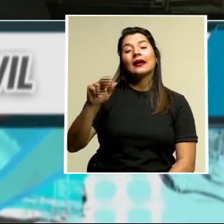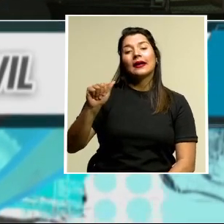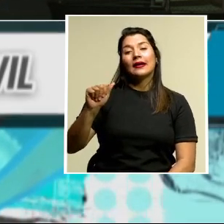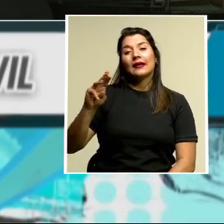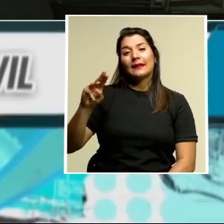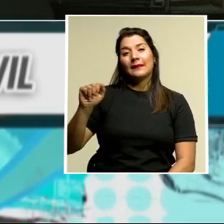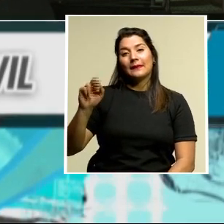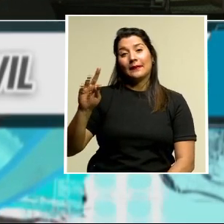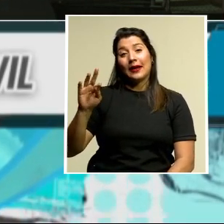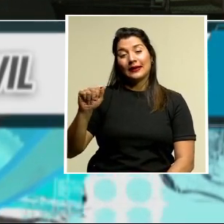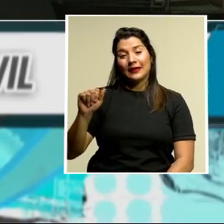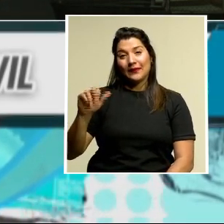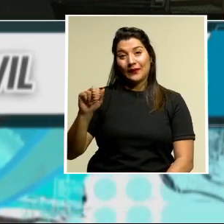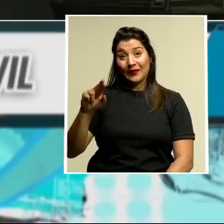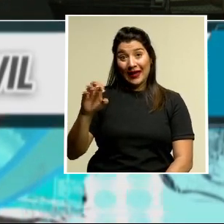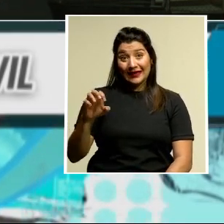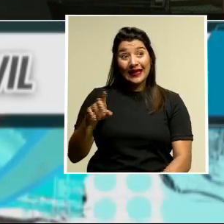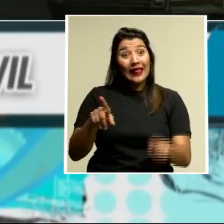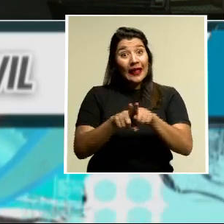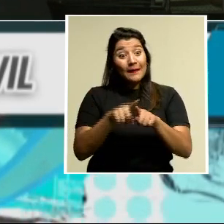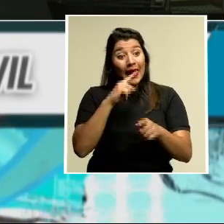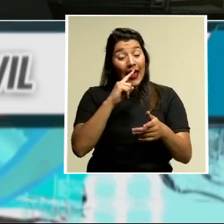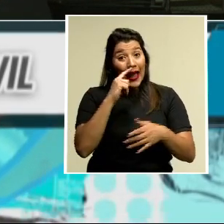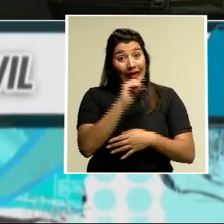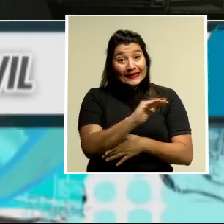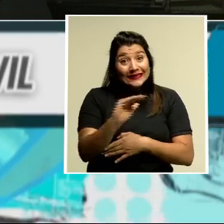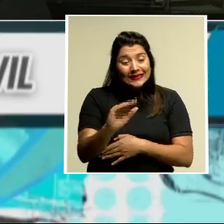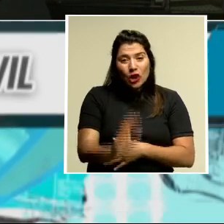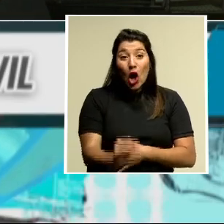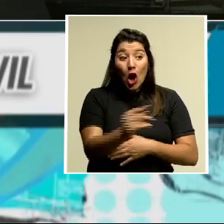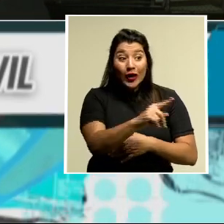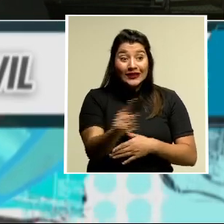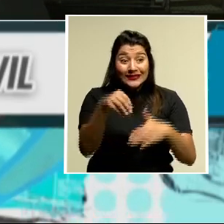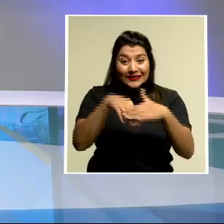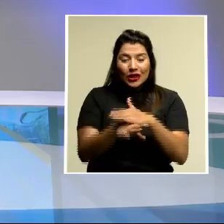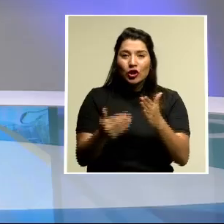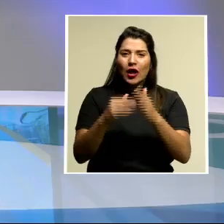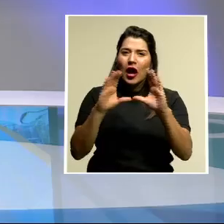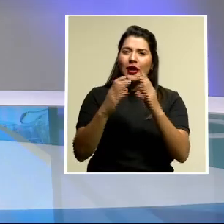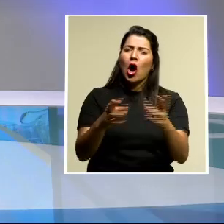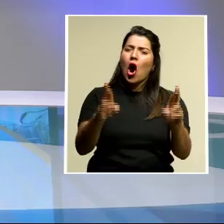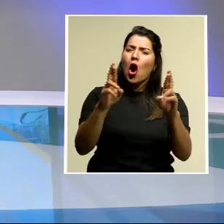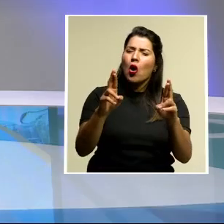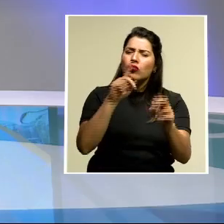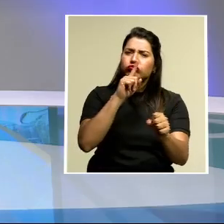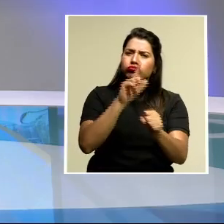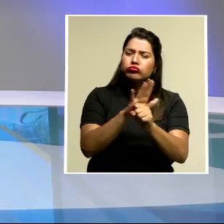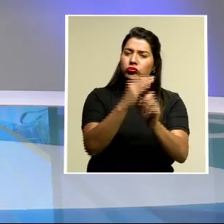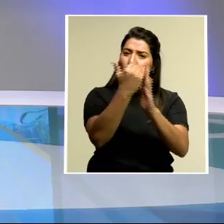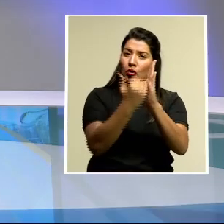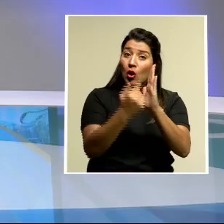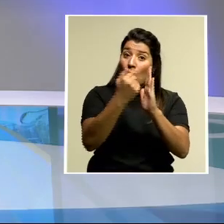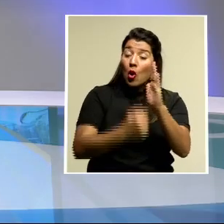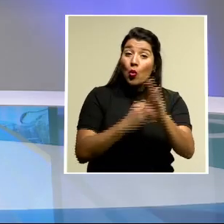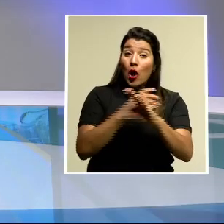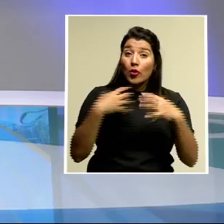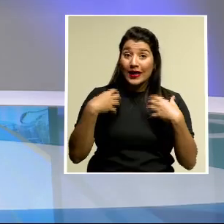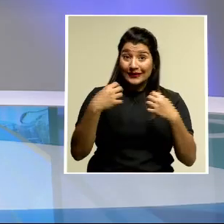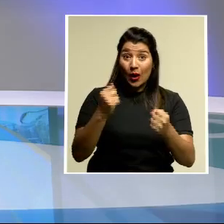Arce, precisamente a todos esos niños y jóvenes que vuelven a las aulas, que mantengan ojalá los protocolos y los cuidados ante